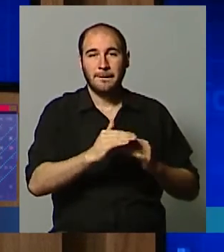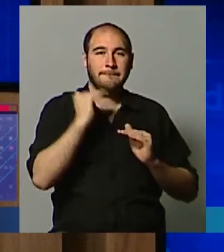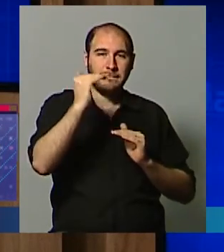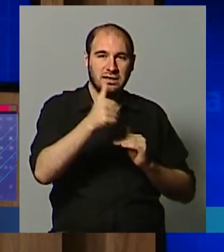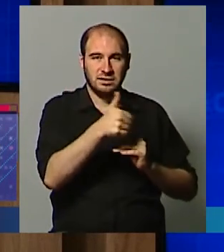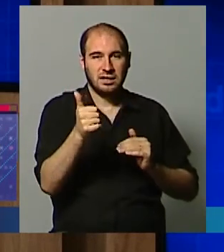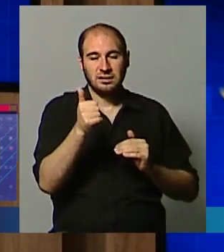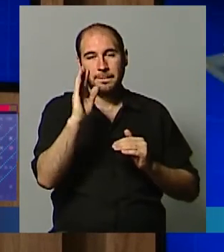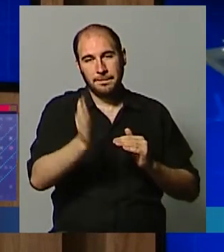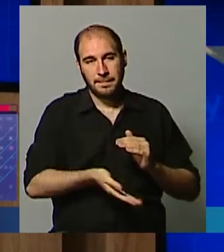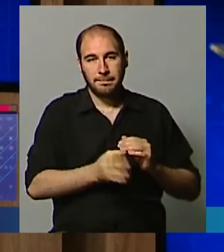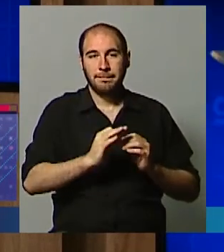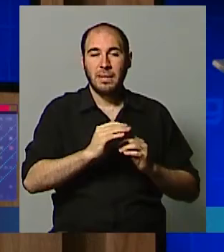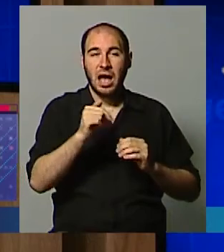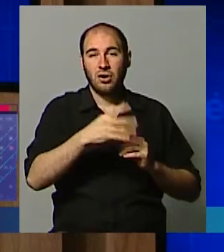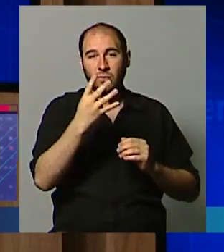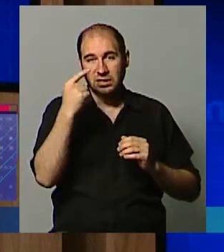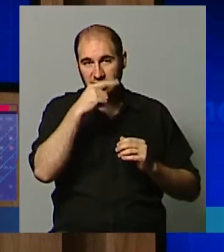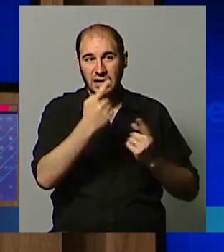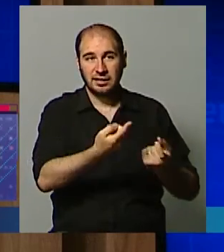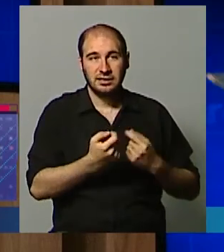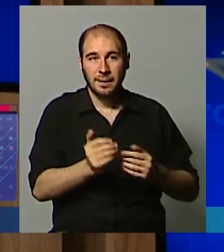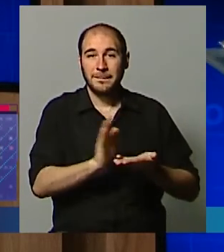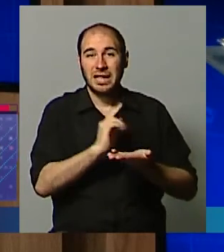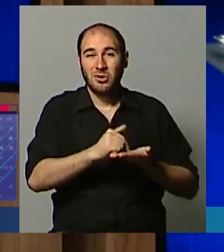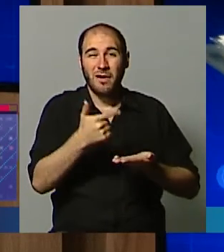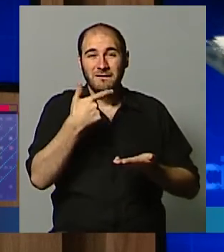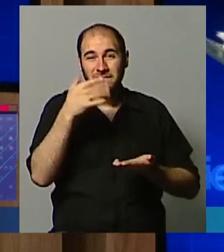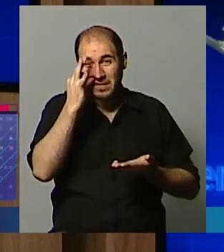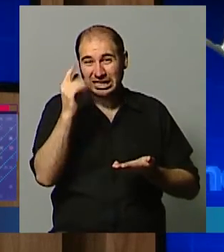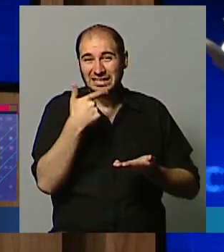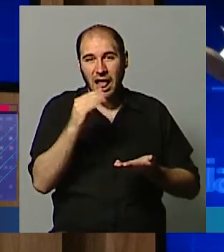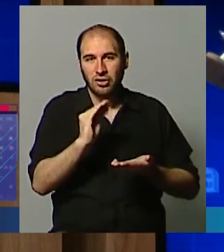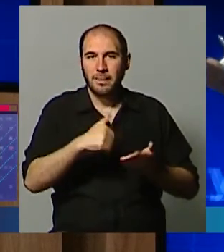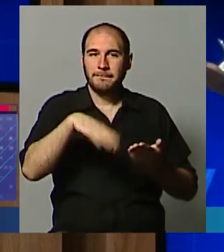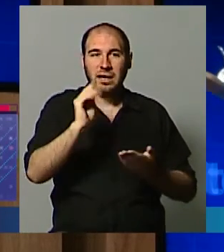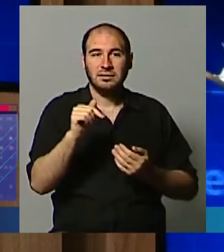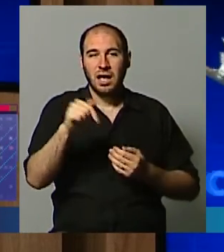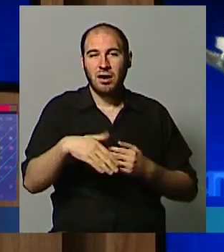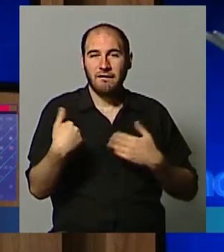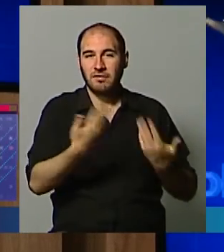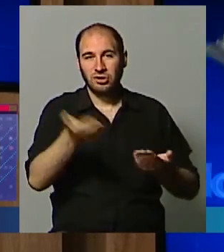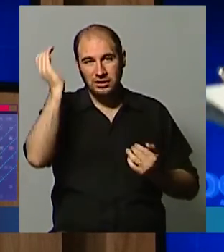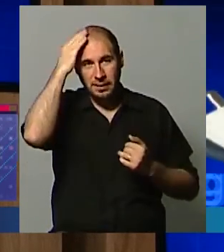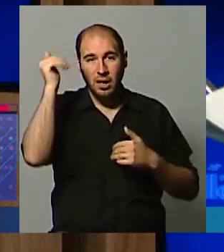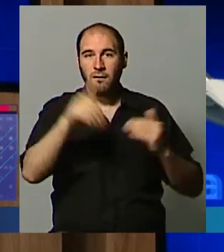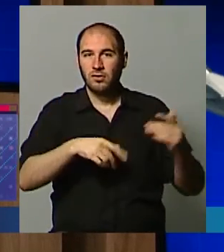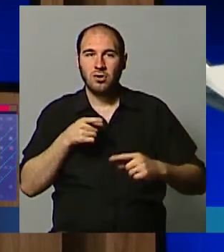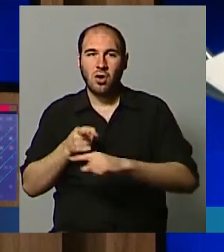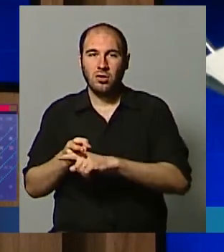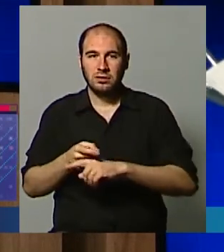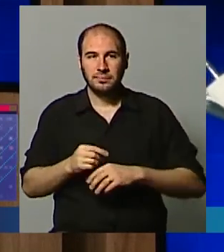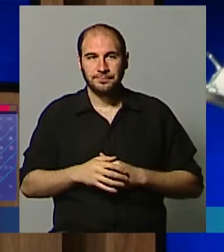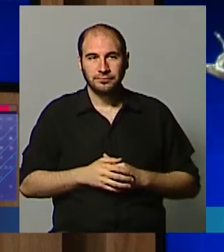terceras partes. Uh-huh. Y hoy cuentan con 47. Necesitarían por lo menos 20 senadores que hoy le responden a Donald Trump que le voten en contra.